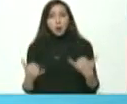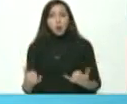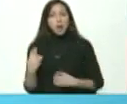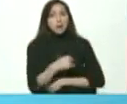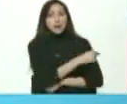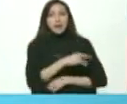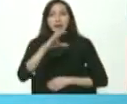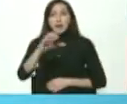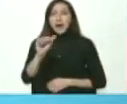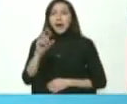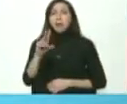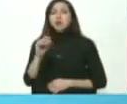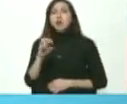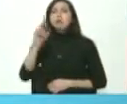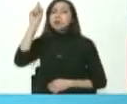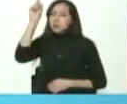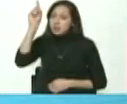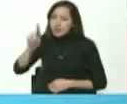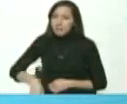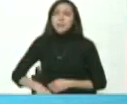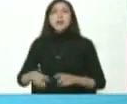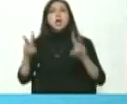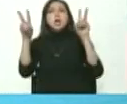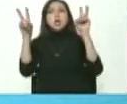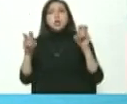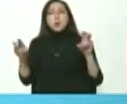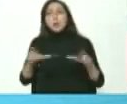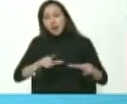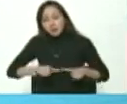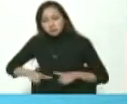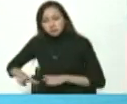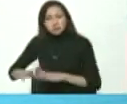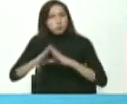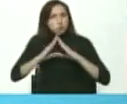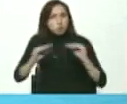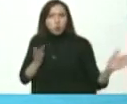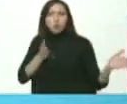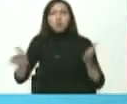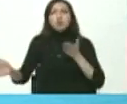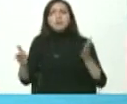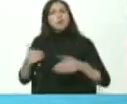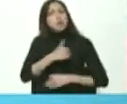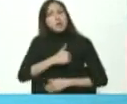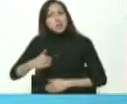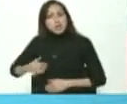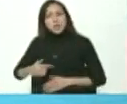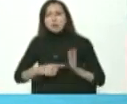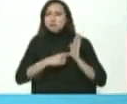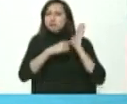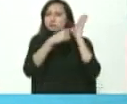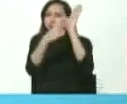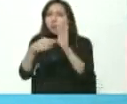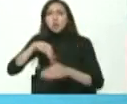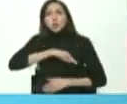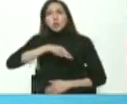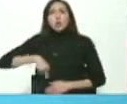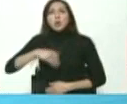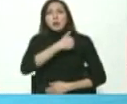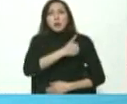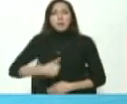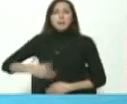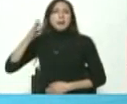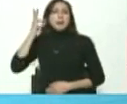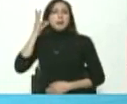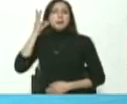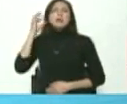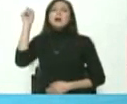Cardón, nosotros vamos a tener también estas nuevas áreas y todos estos servicios, que yo quisiera que en detalle nuestra presidenta Magaly